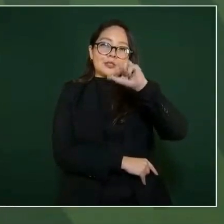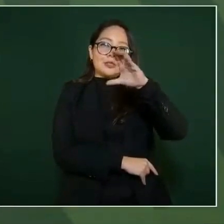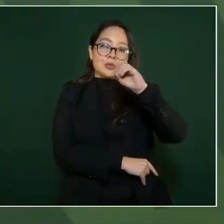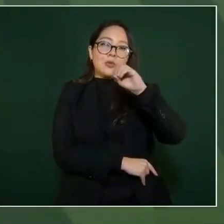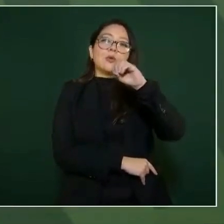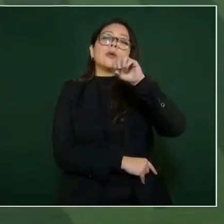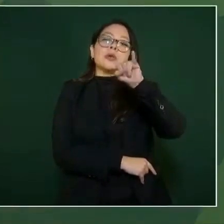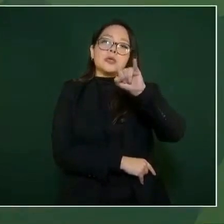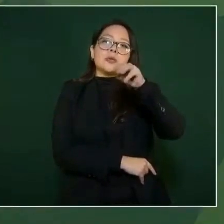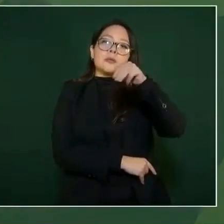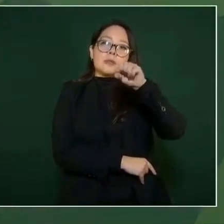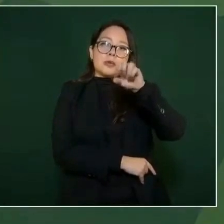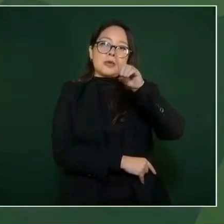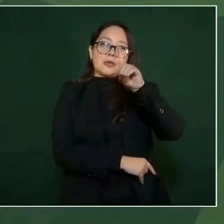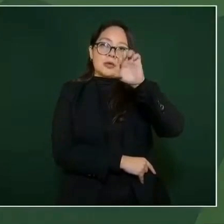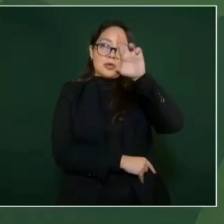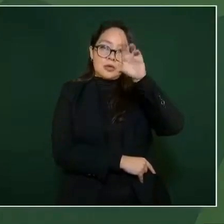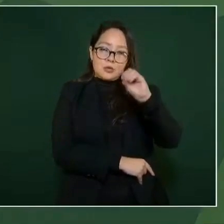y